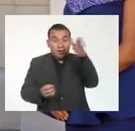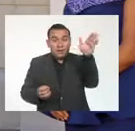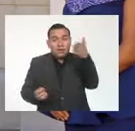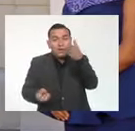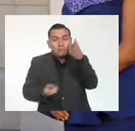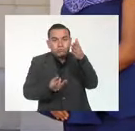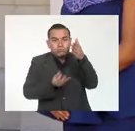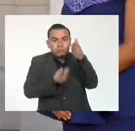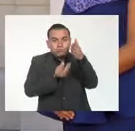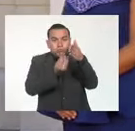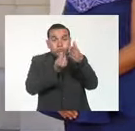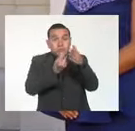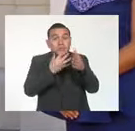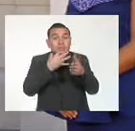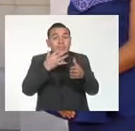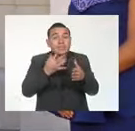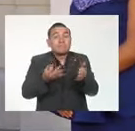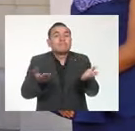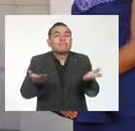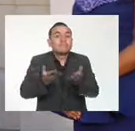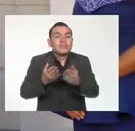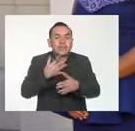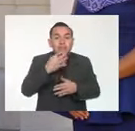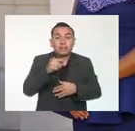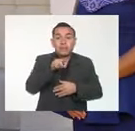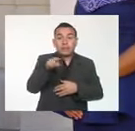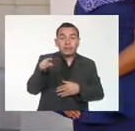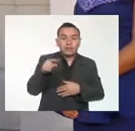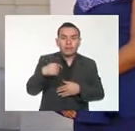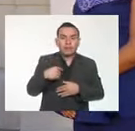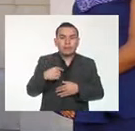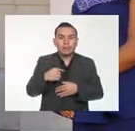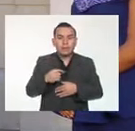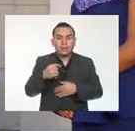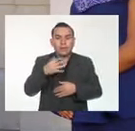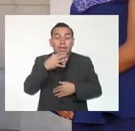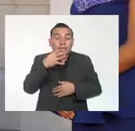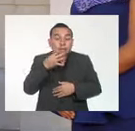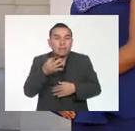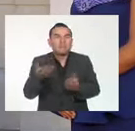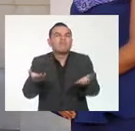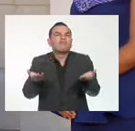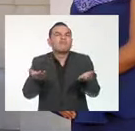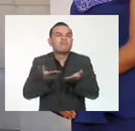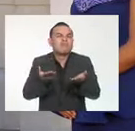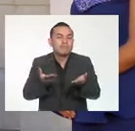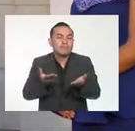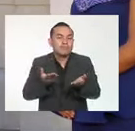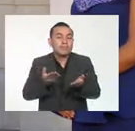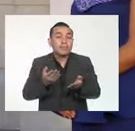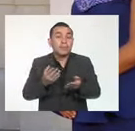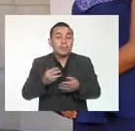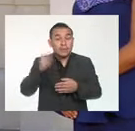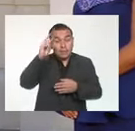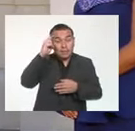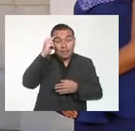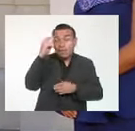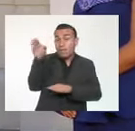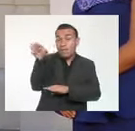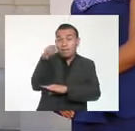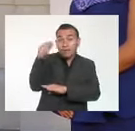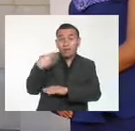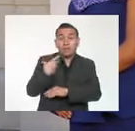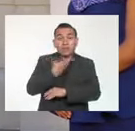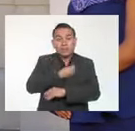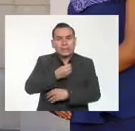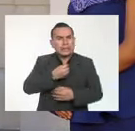patria. Claro, entiendo que a ustedes no les duele, no a todos, estoy hablando de una minoría, por supuesto, porque no es su bandera, pero sí es la